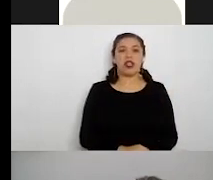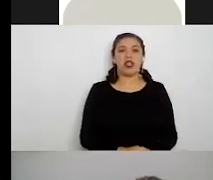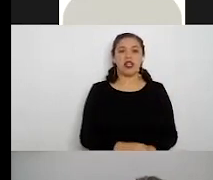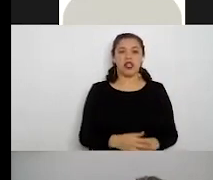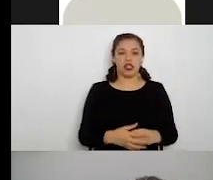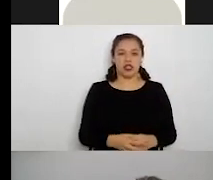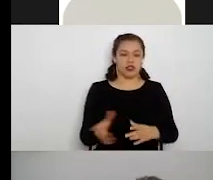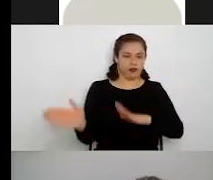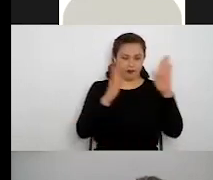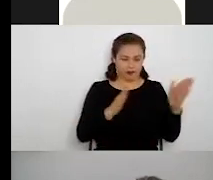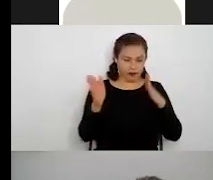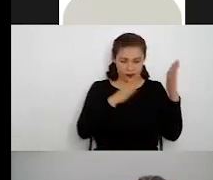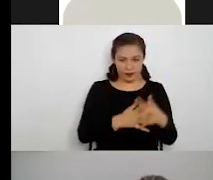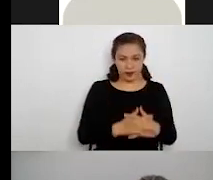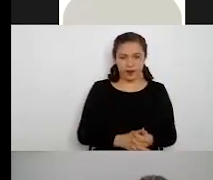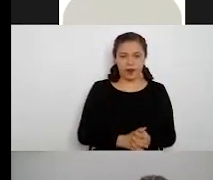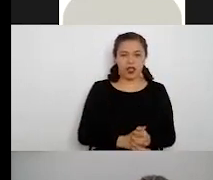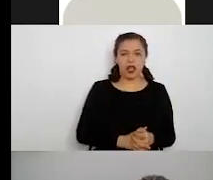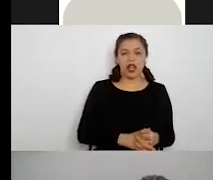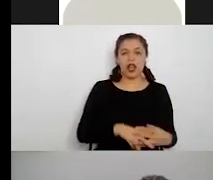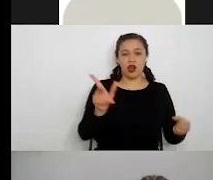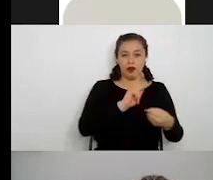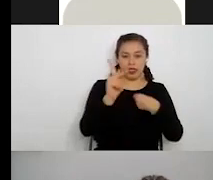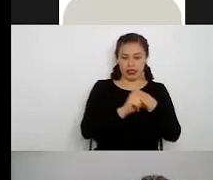también lo vamos a saltar, la inflación alta de los países,